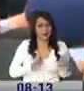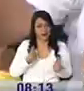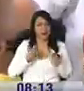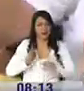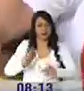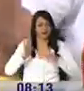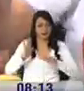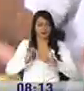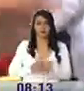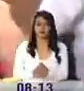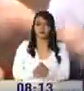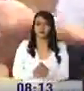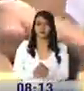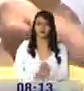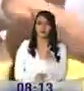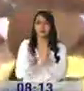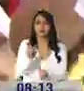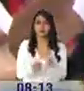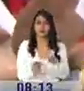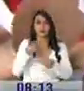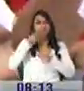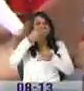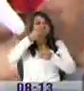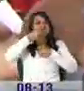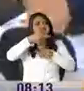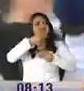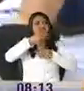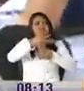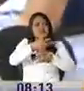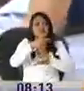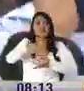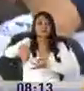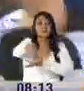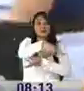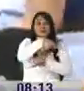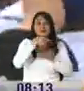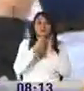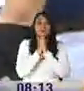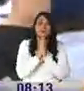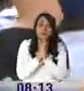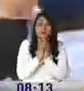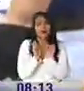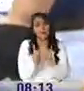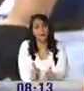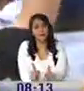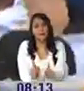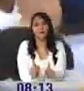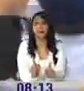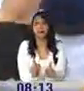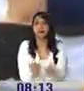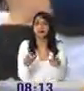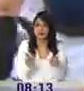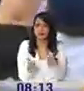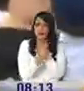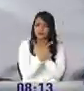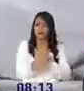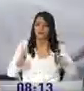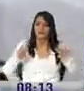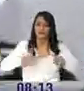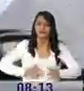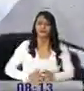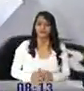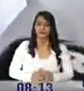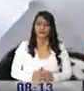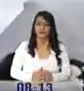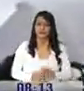exposición de varios moradores pidieron en reiteradas ocasiones oportunidades y Libertad ganaremos